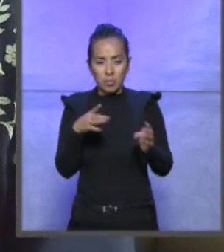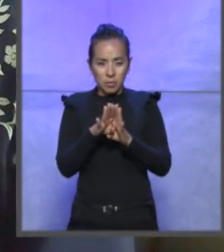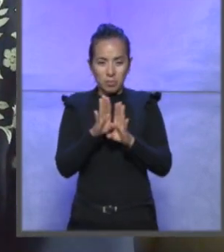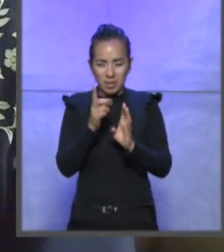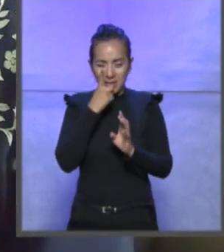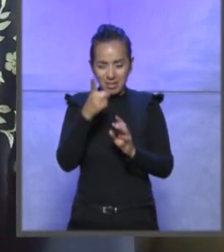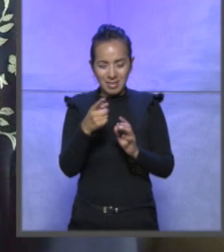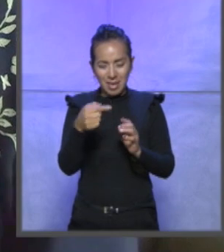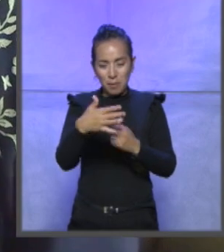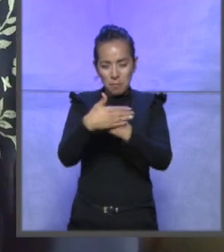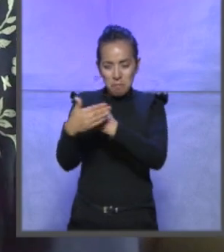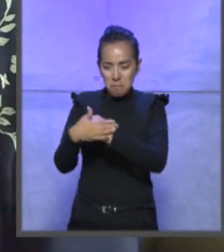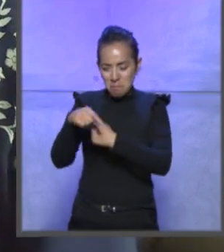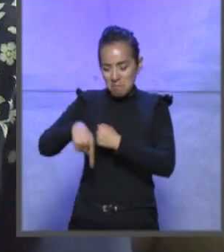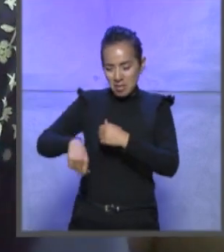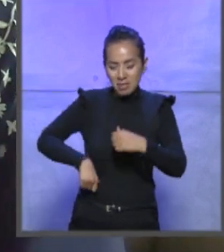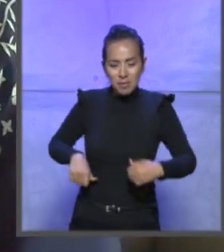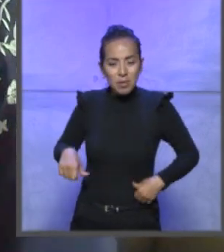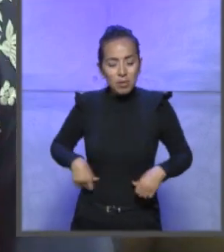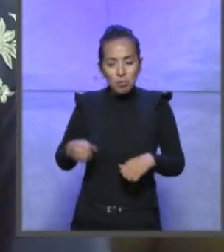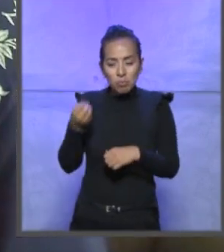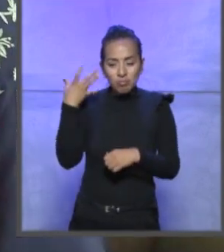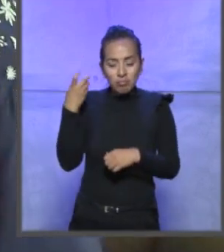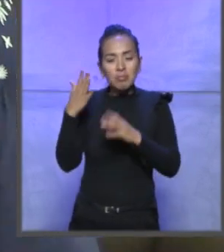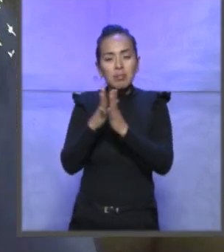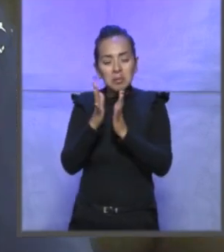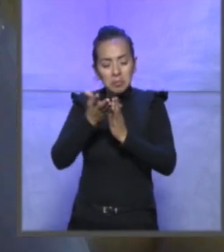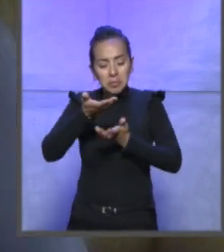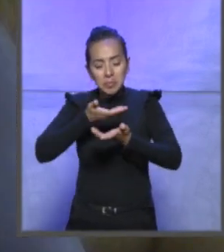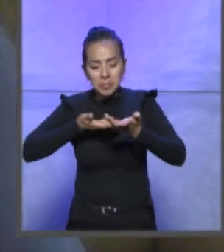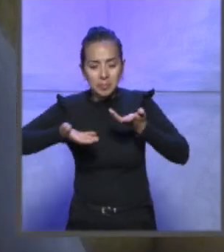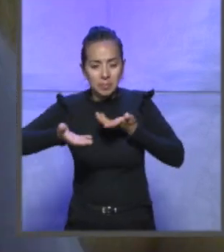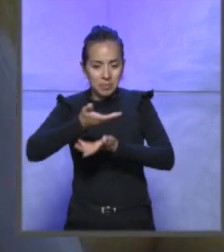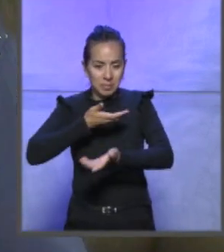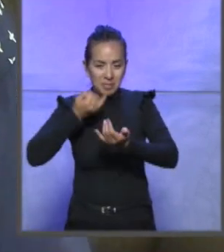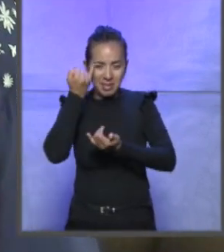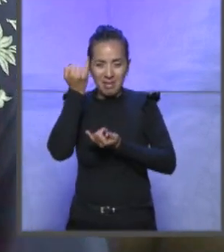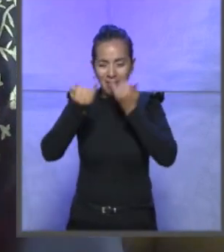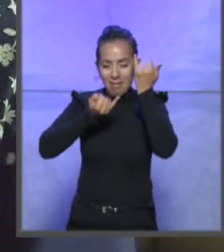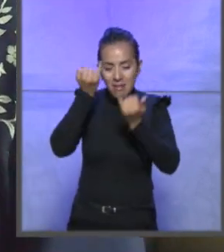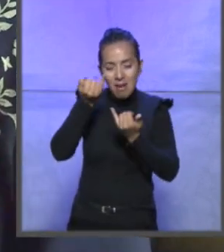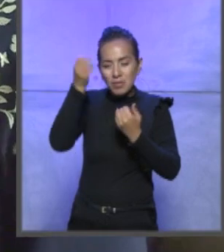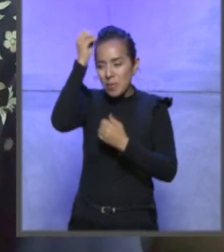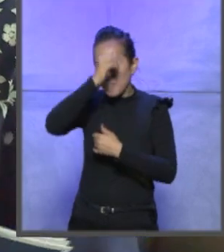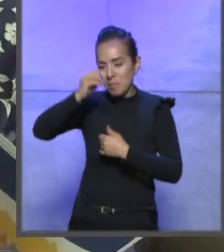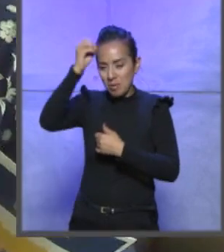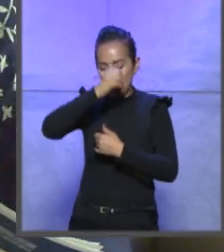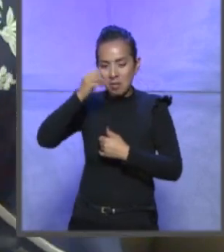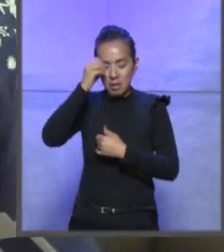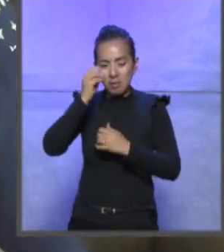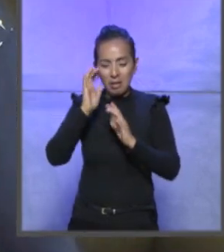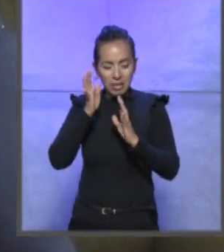bien decía la convocatoria de este evento, participar en este intercambio de ideas, que es lo que estamos haciendo, en el